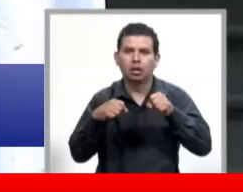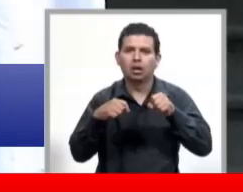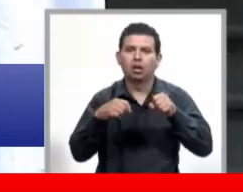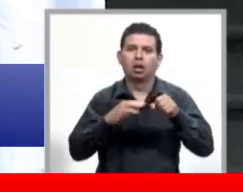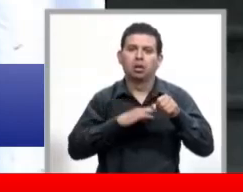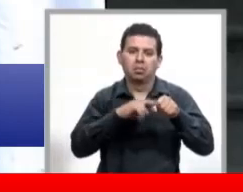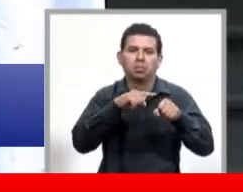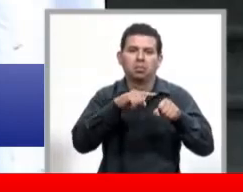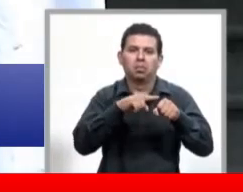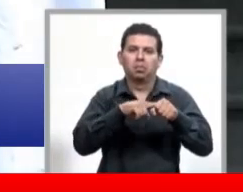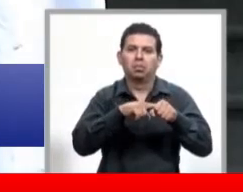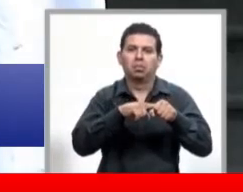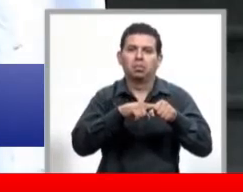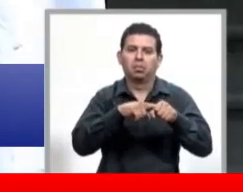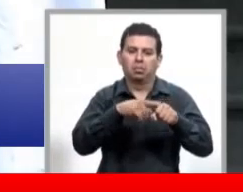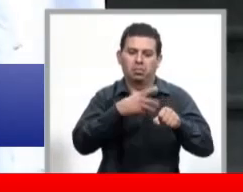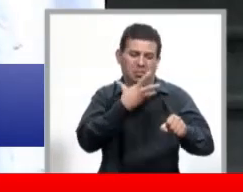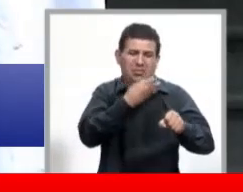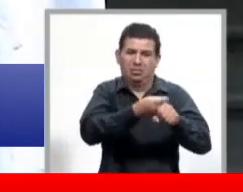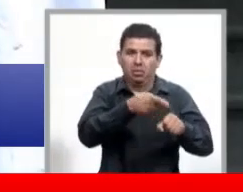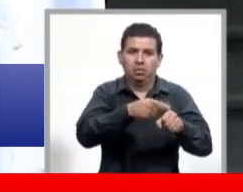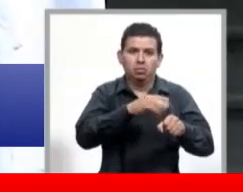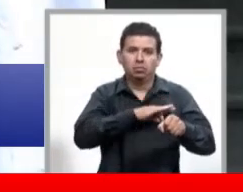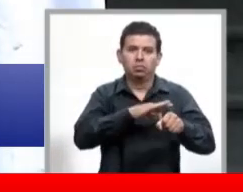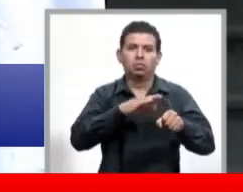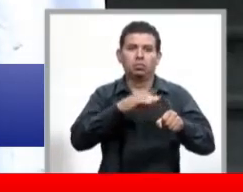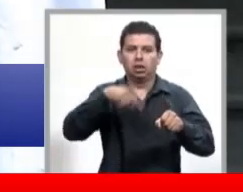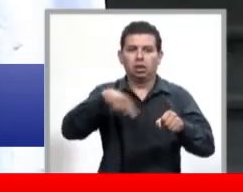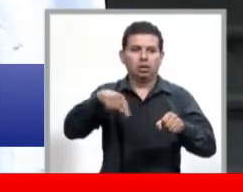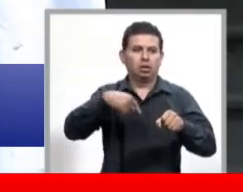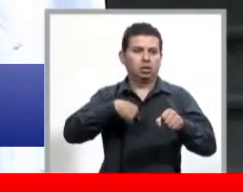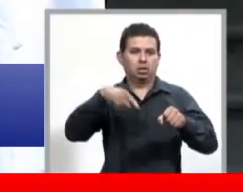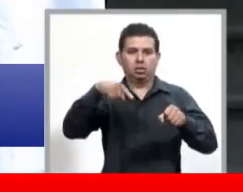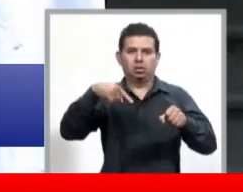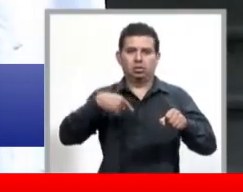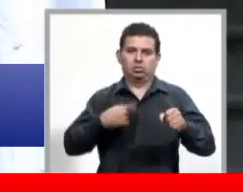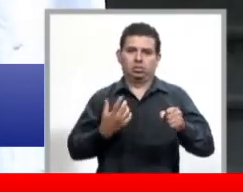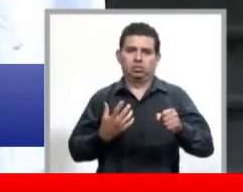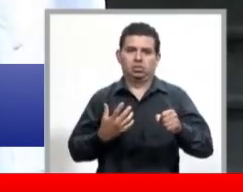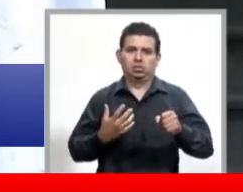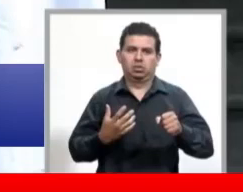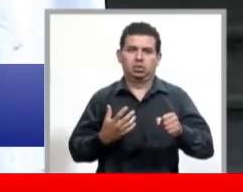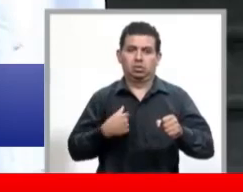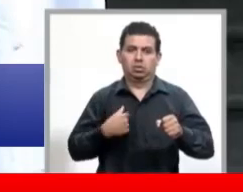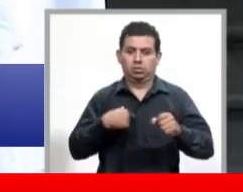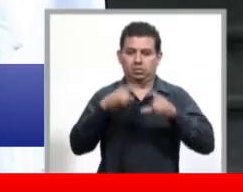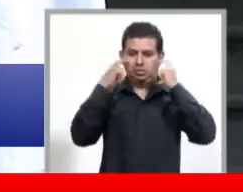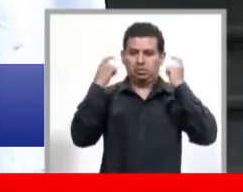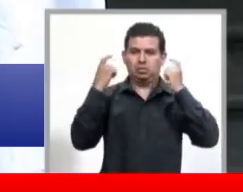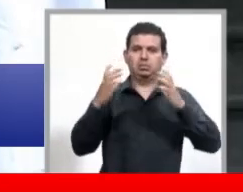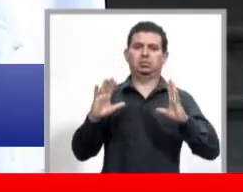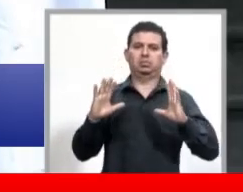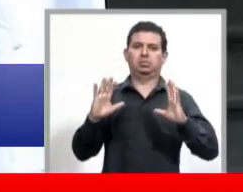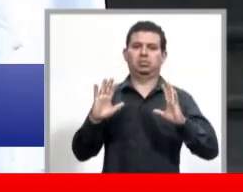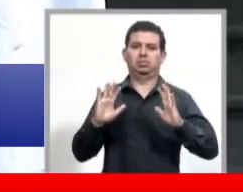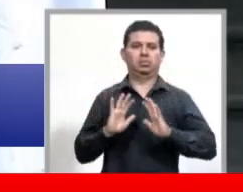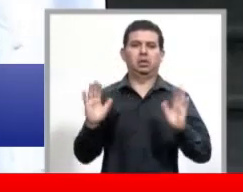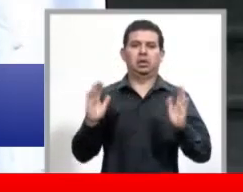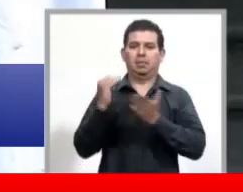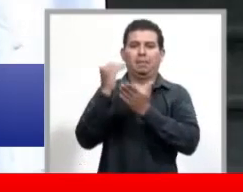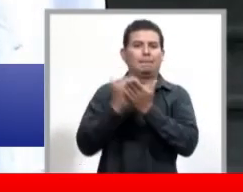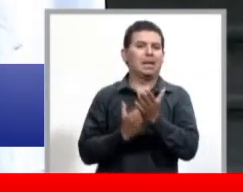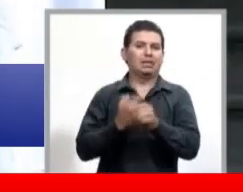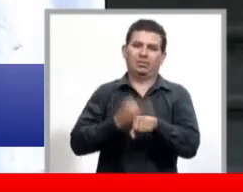ser una vía de contagio para mí. Pero si tengo mi cubrebocas, eso se